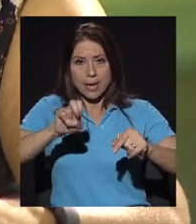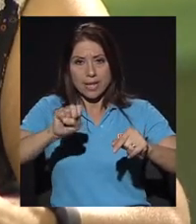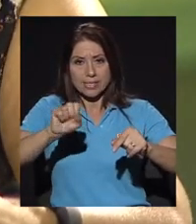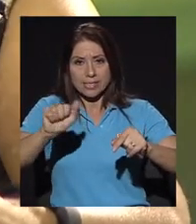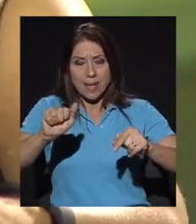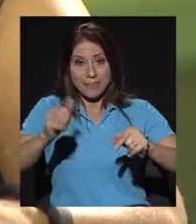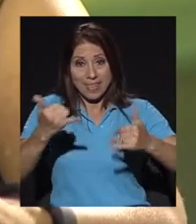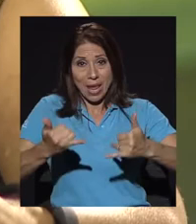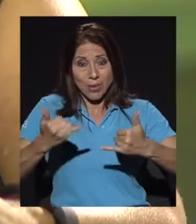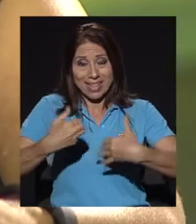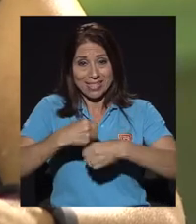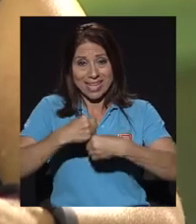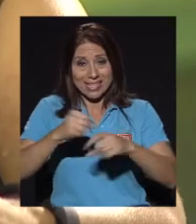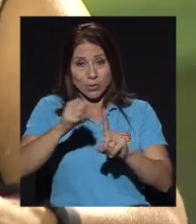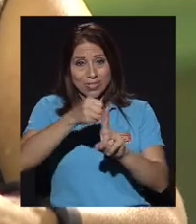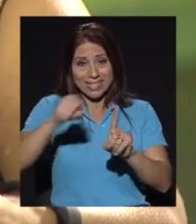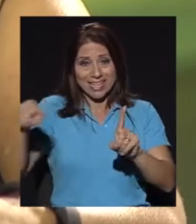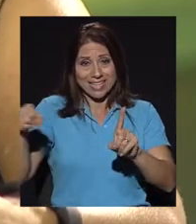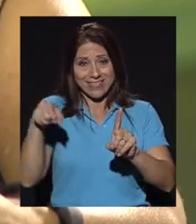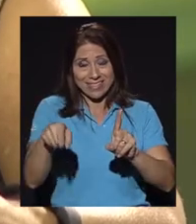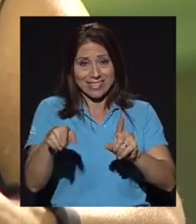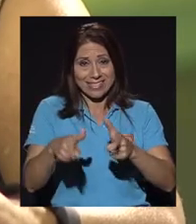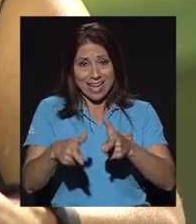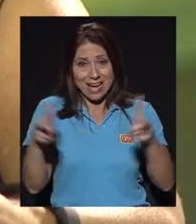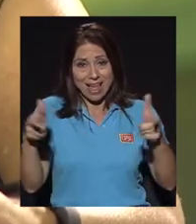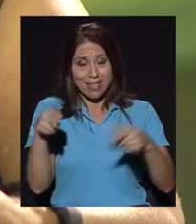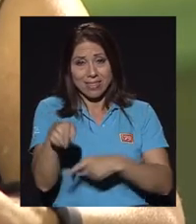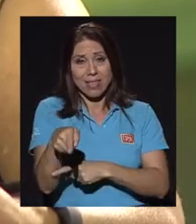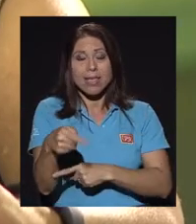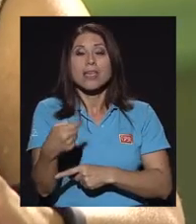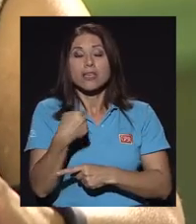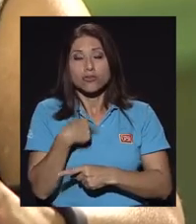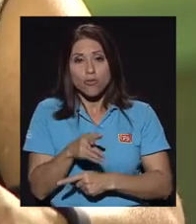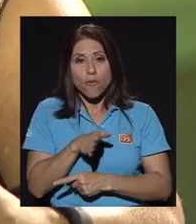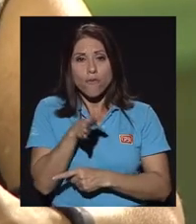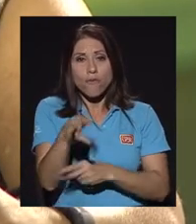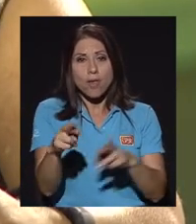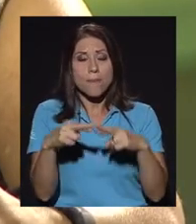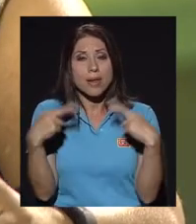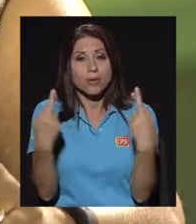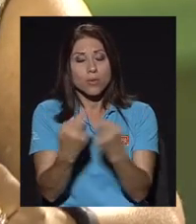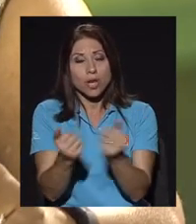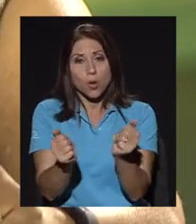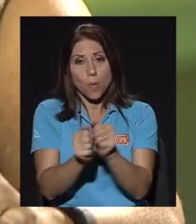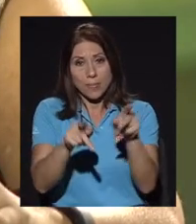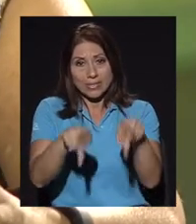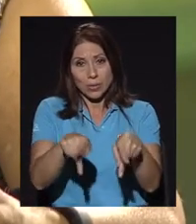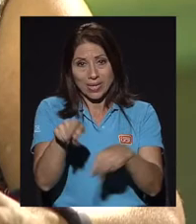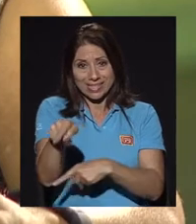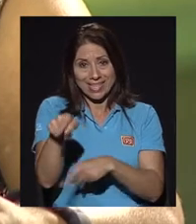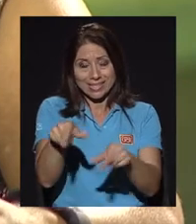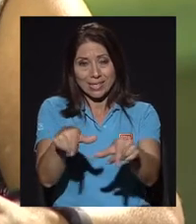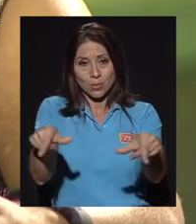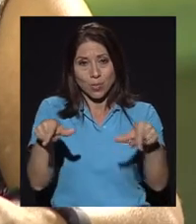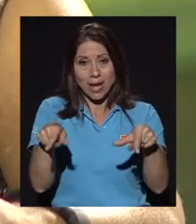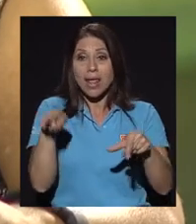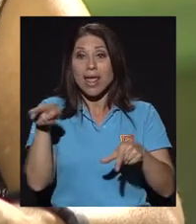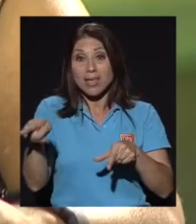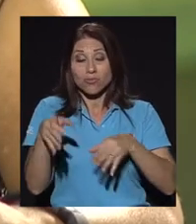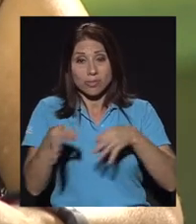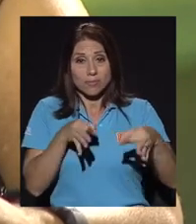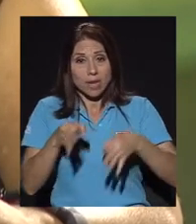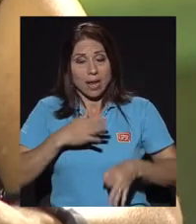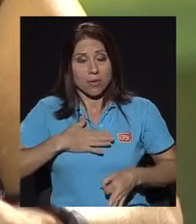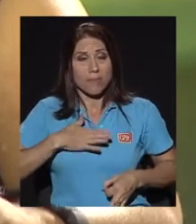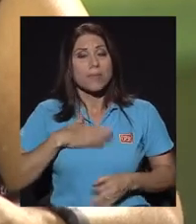grande que están haciendo ahora en Siquirres, y me reuní con personeros de ahí. Ellos me explicaban por